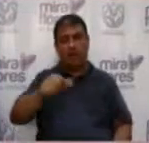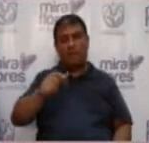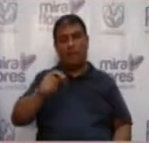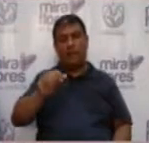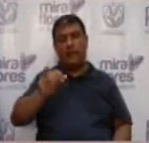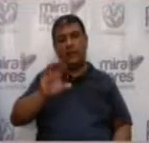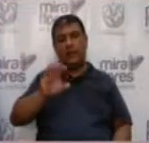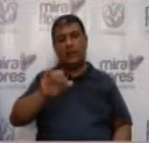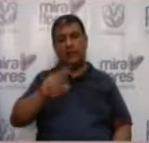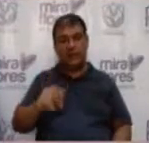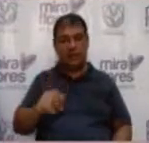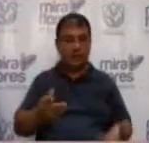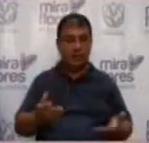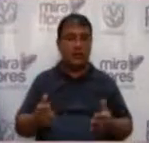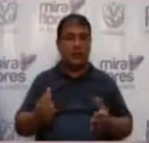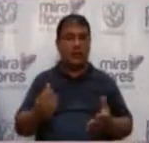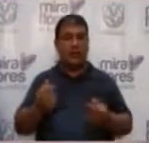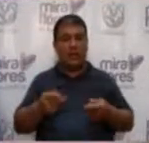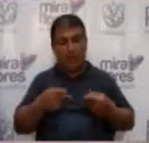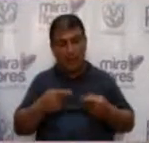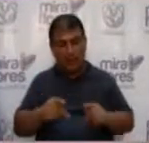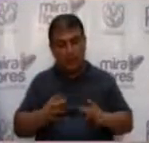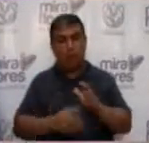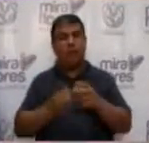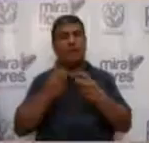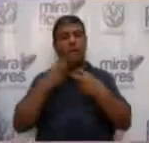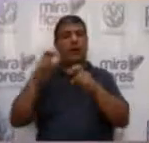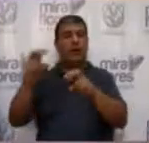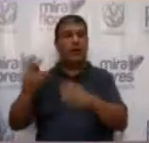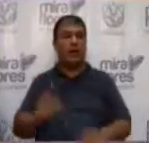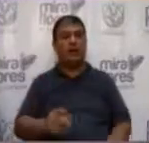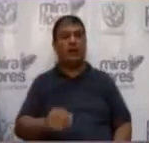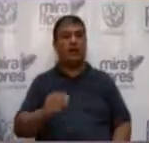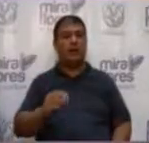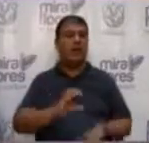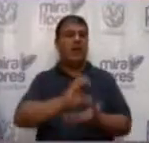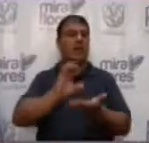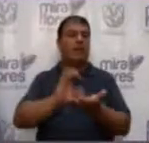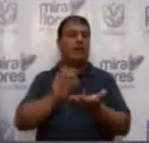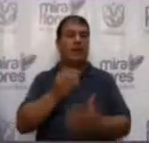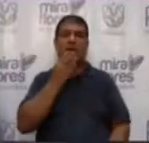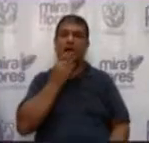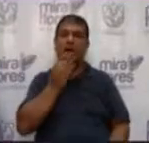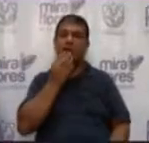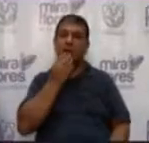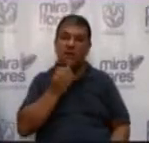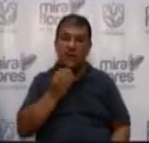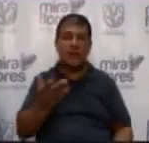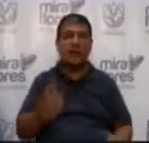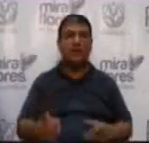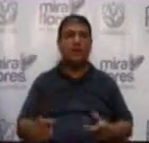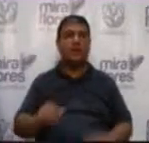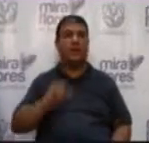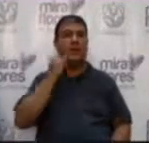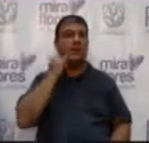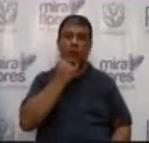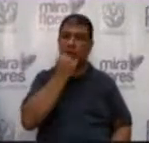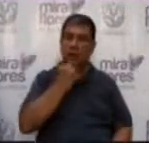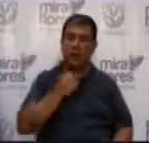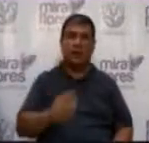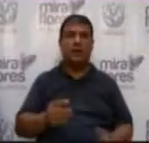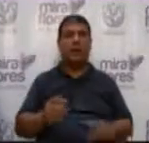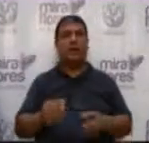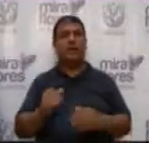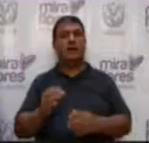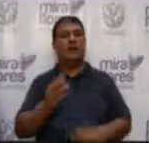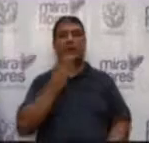Río Jiménez de Olavide y autoriza su viaje a las ciudades de Tel Aviv, Kfar Saba, Jerusalén, Nazaret y Galilea del